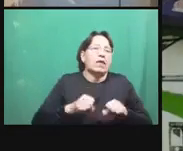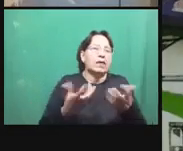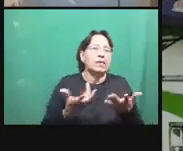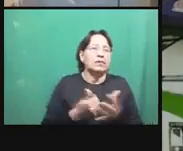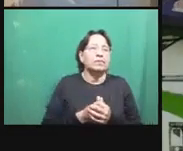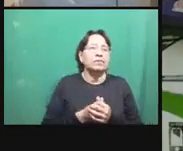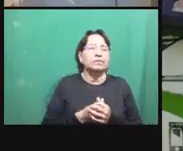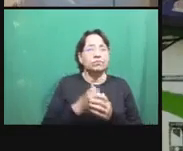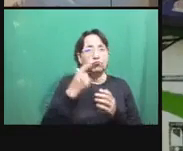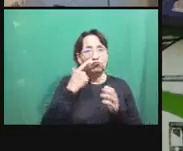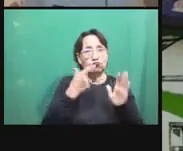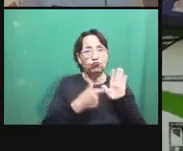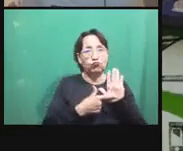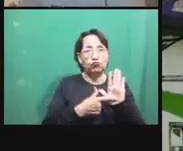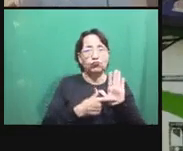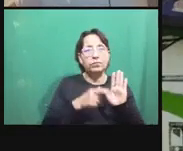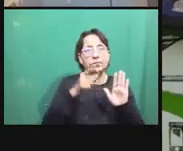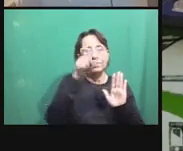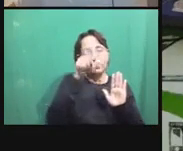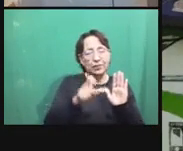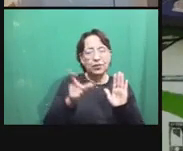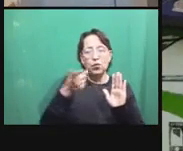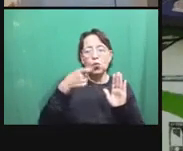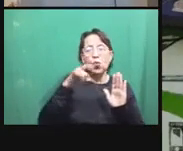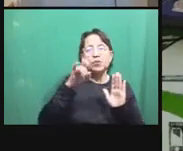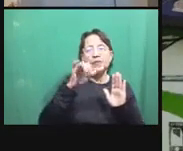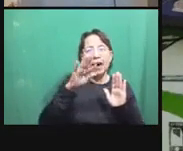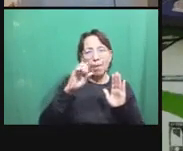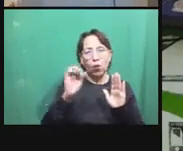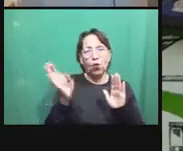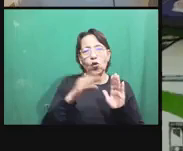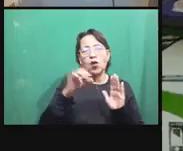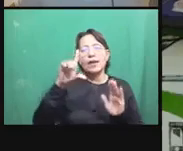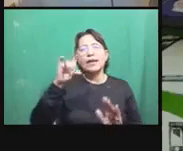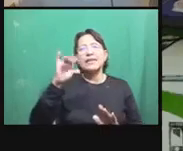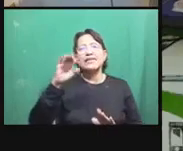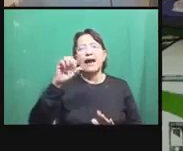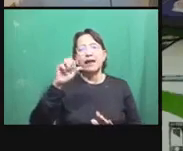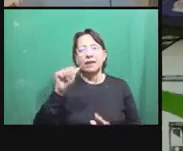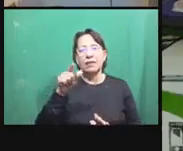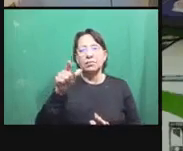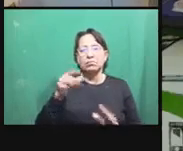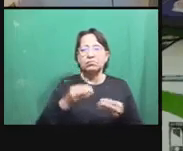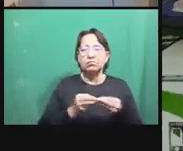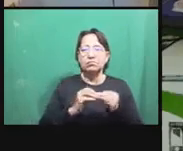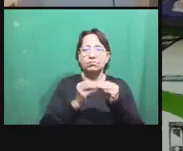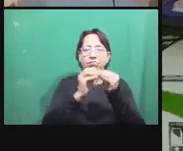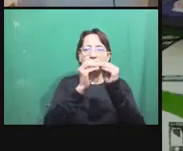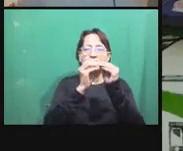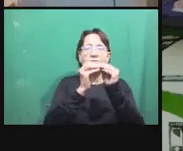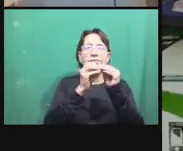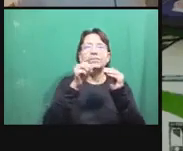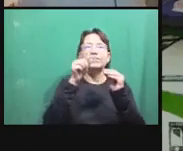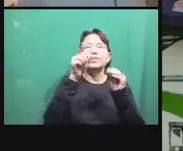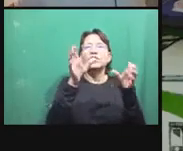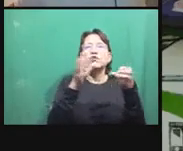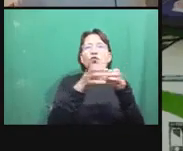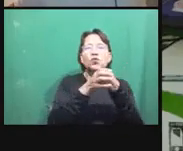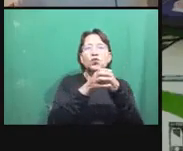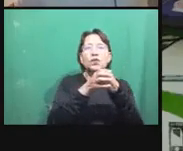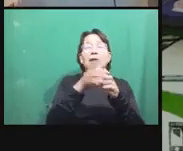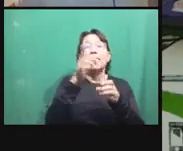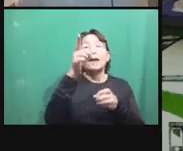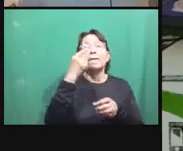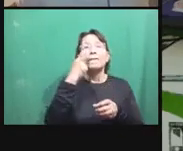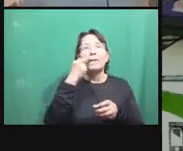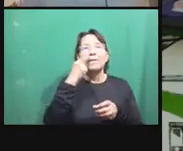Les presento a don Gustavo y la señora Liliana Lizarazo, creadores de la Fundación Tripio, padres de Diego Felipe